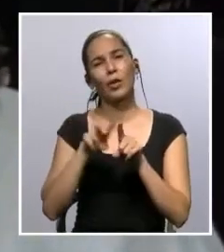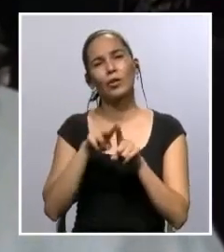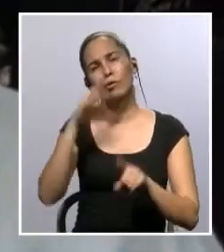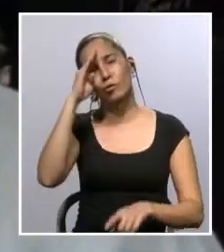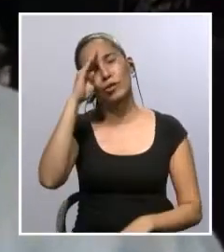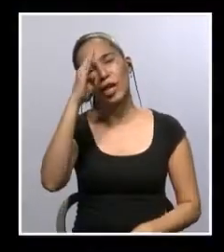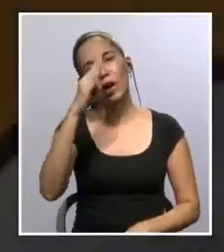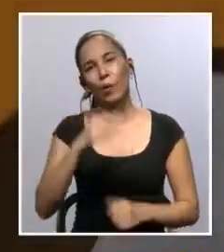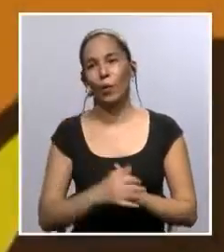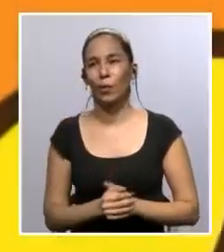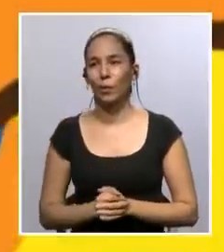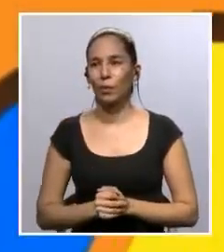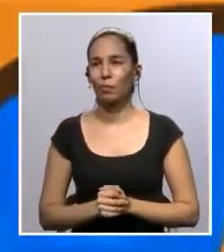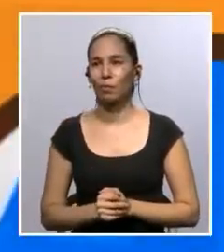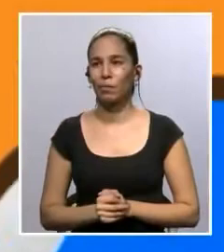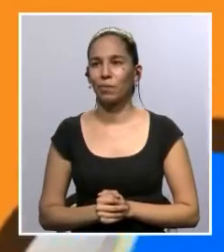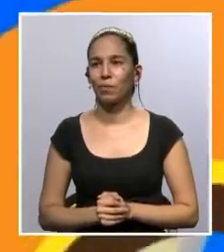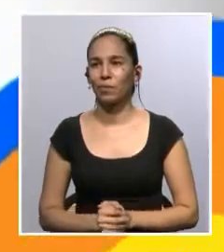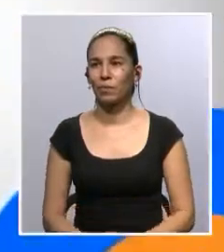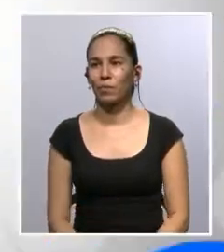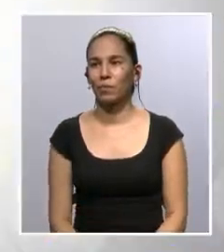Kevin.